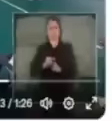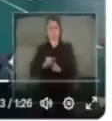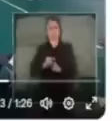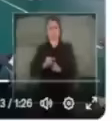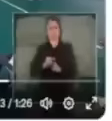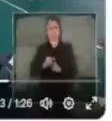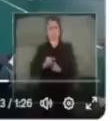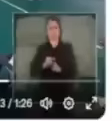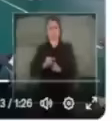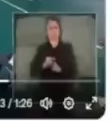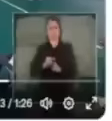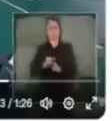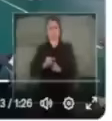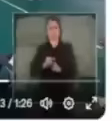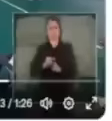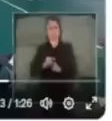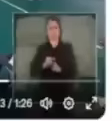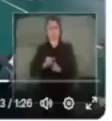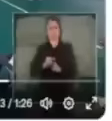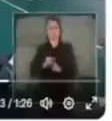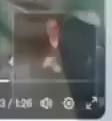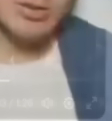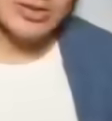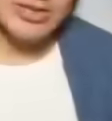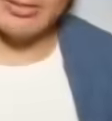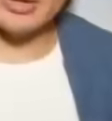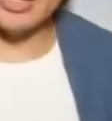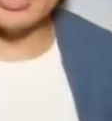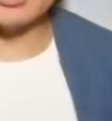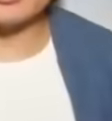Pues esto fue lo que dijo el presidente López Obrador.